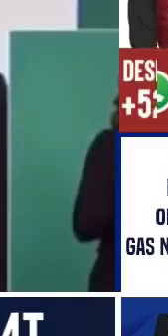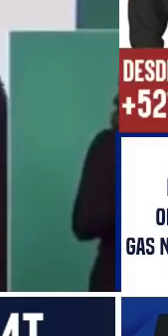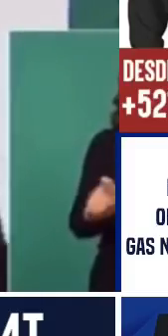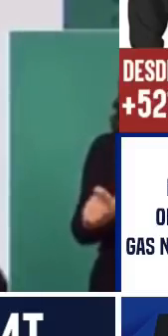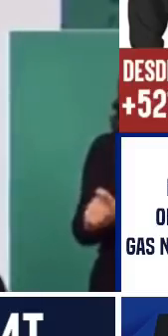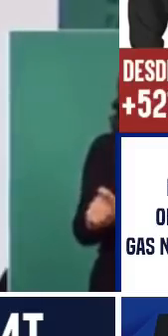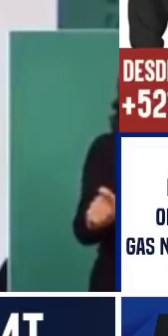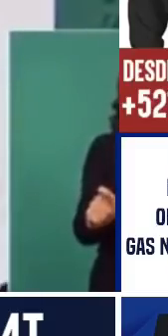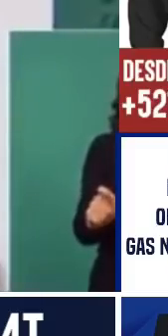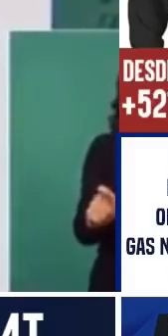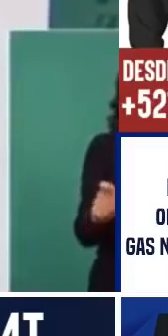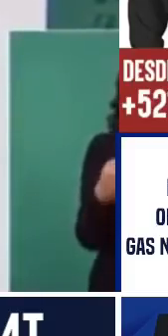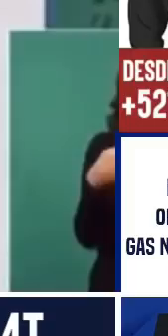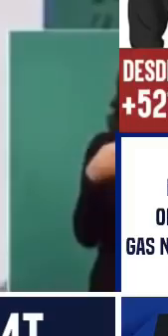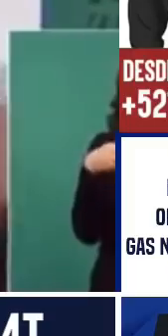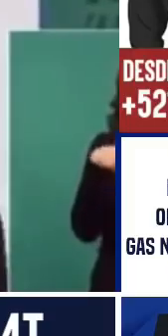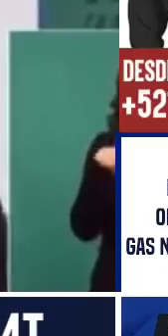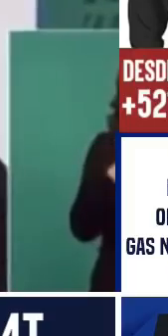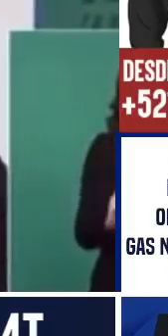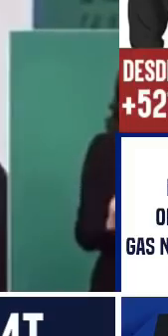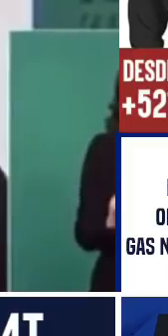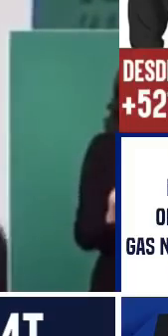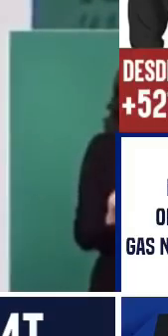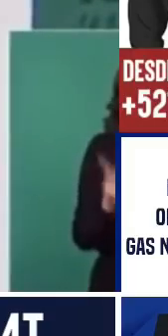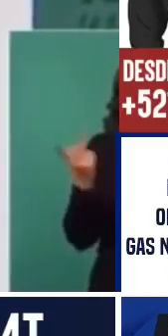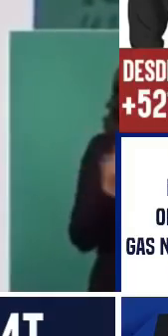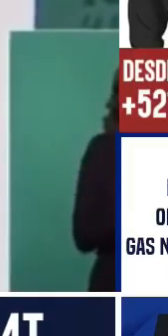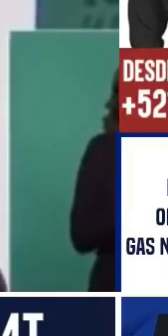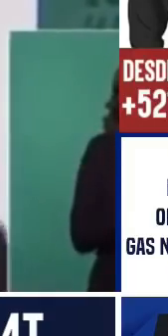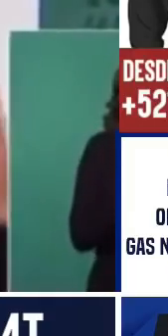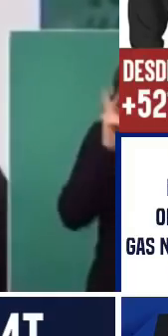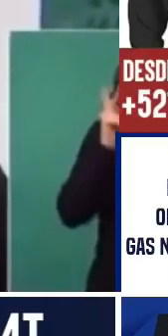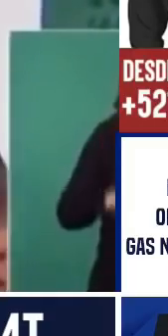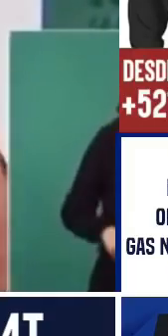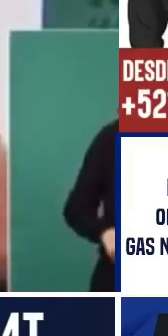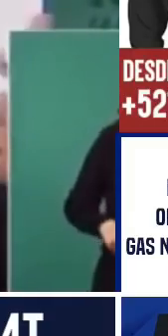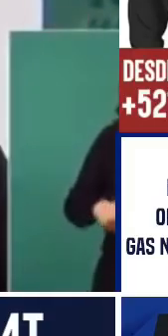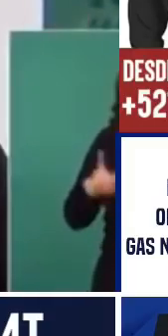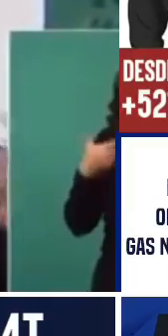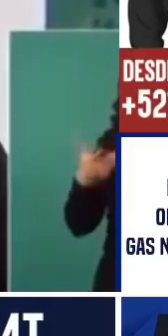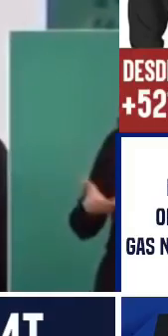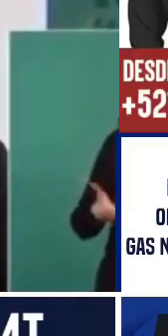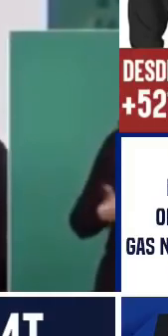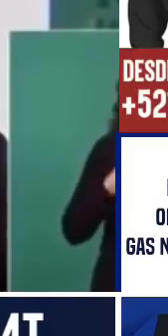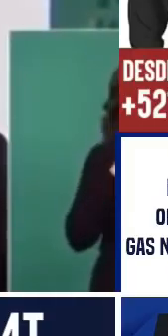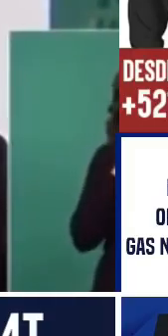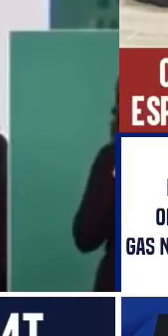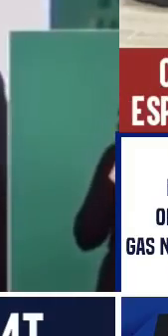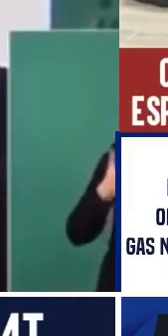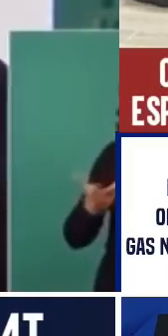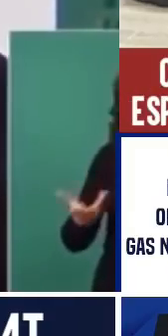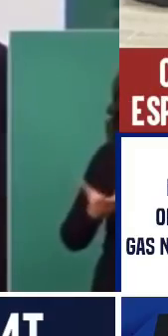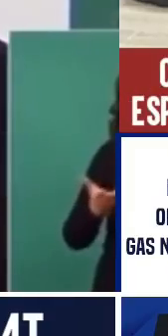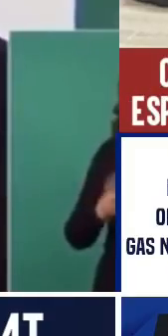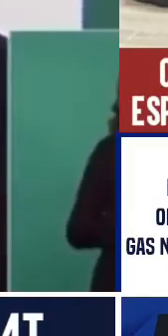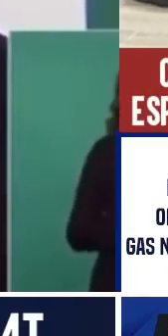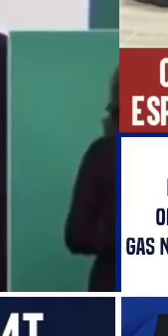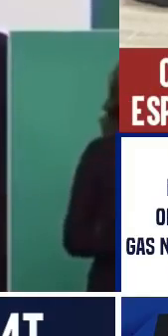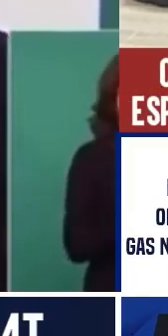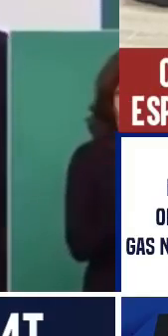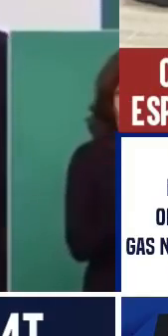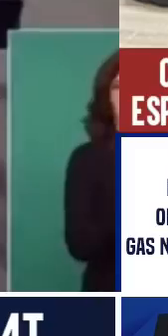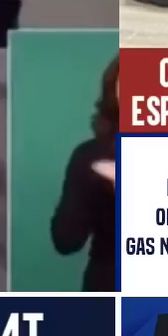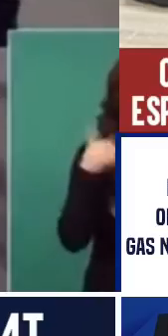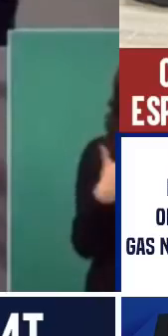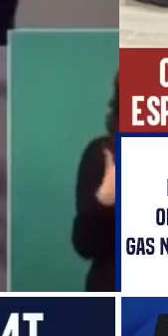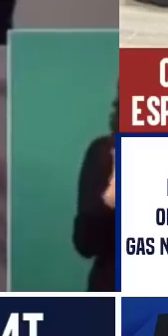Más que no alcanzó para que nos pagaran este fin de año, hay el compromiso de que a principios del año próximo nos